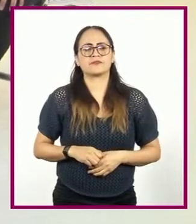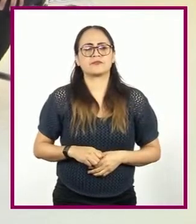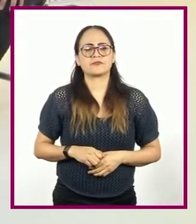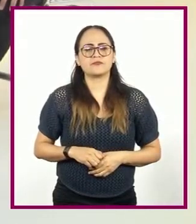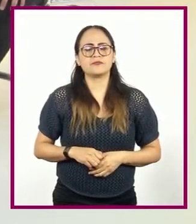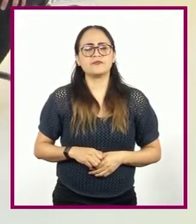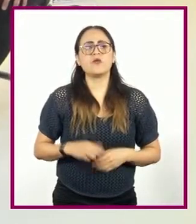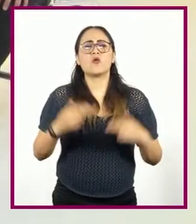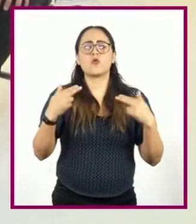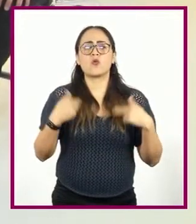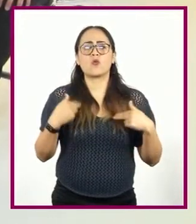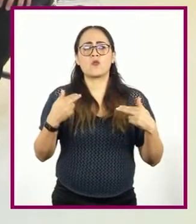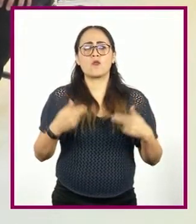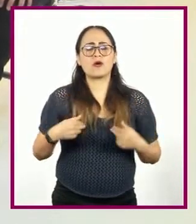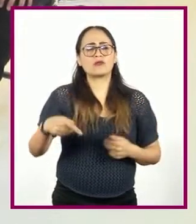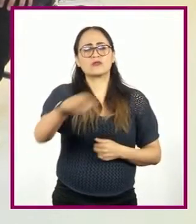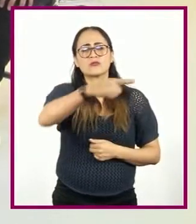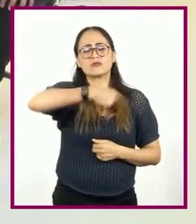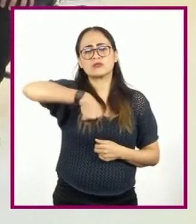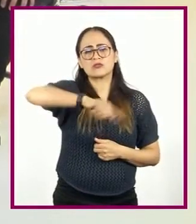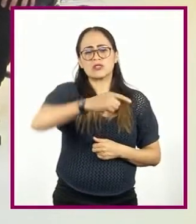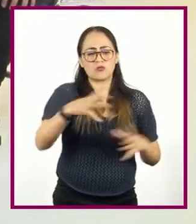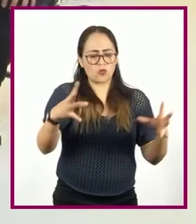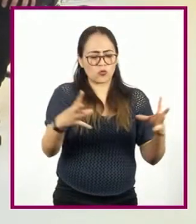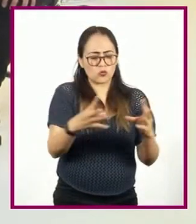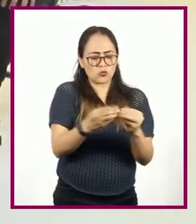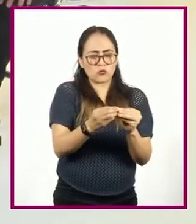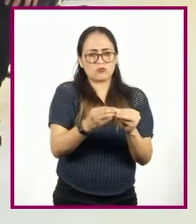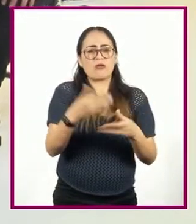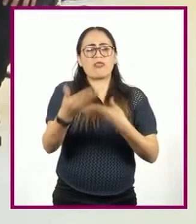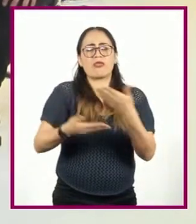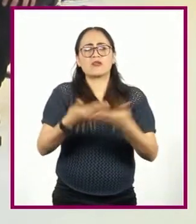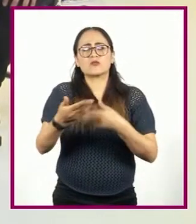los seres humanos estos acontecimientos?